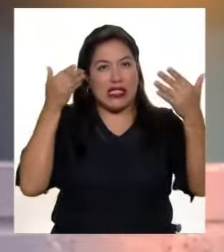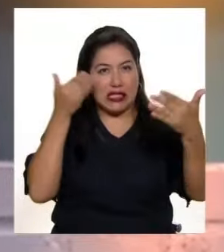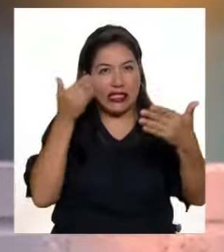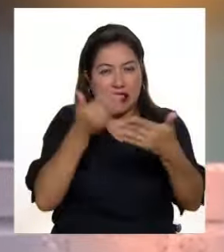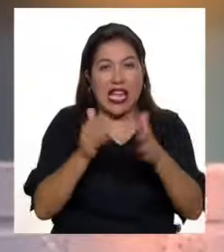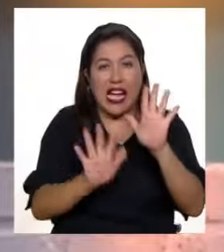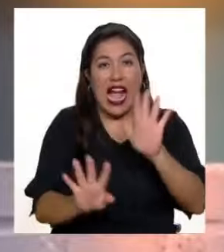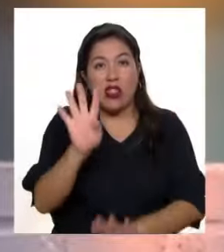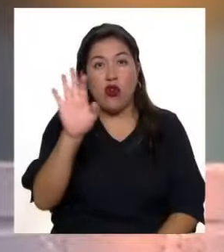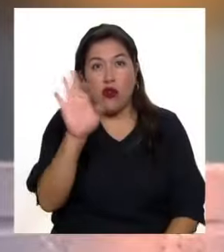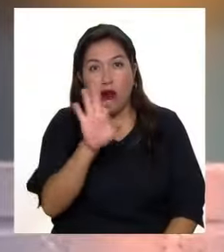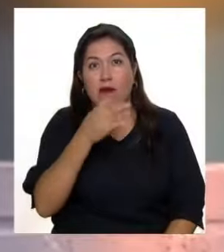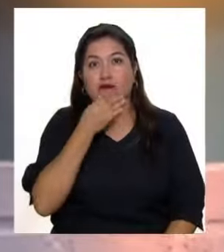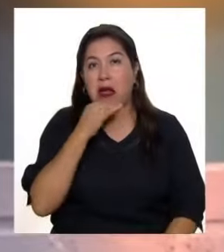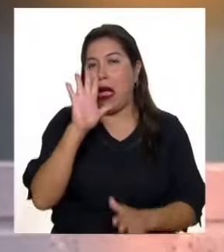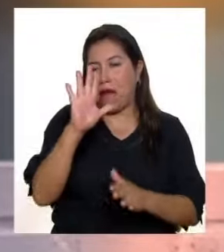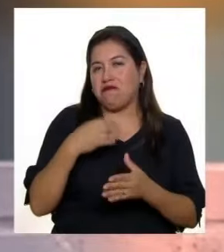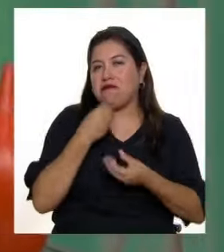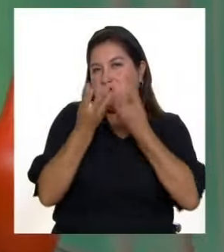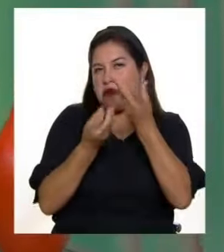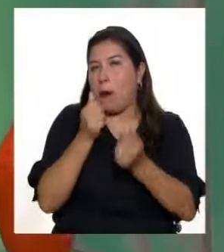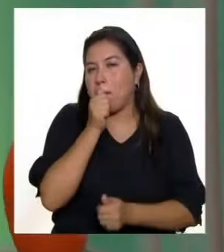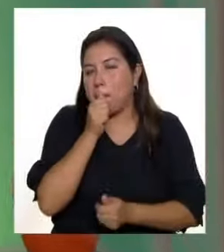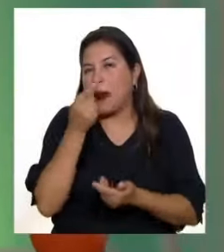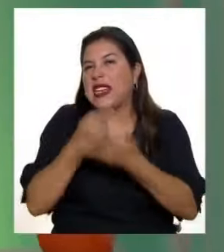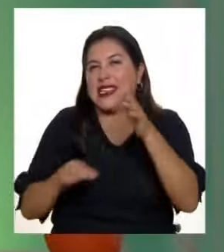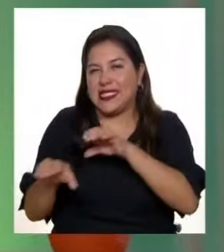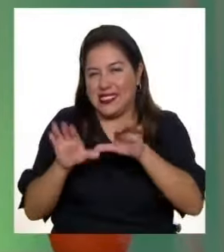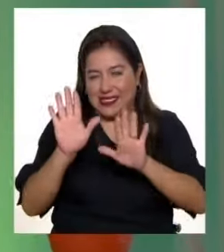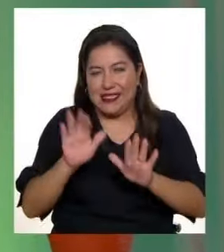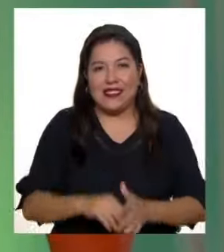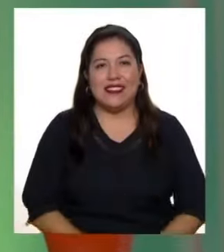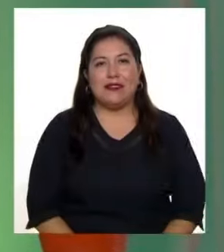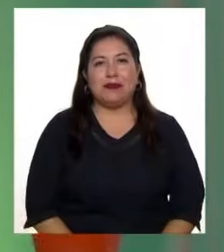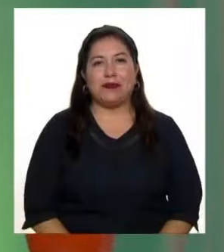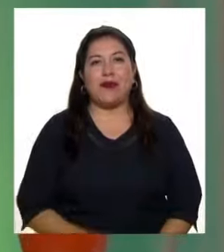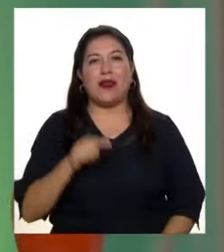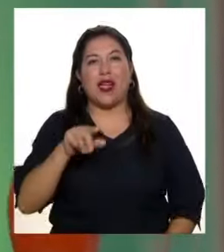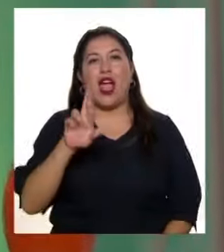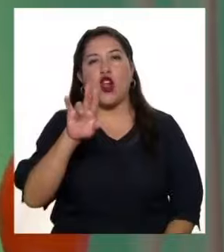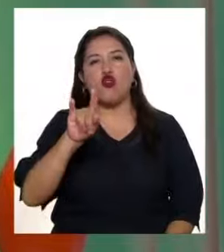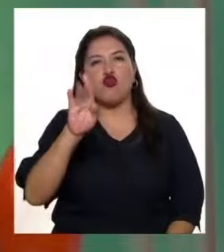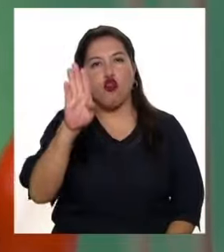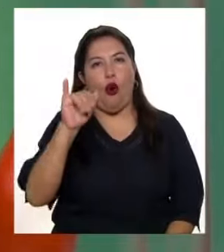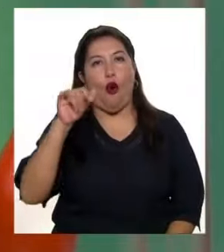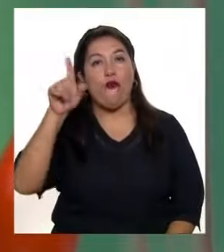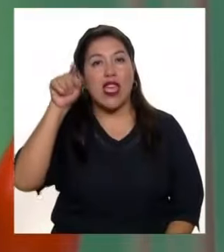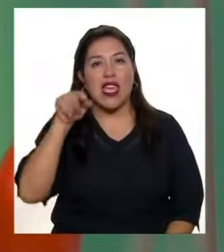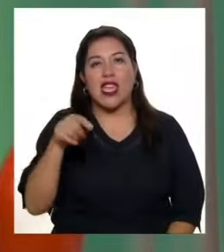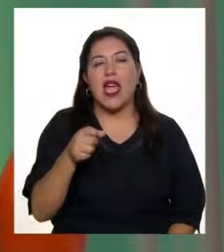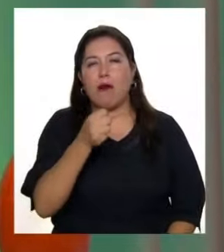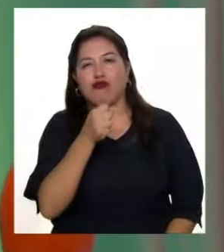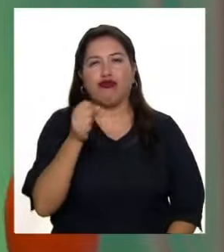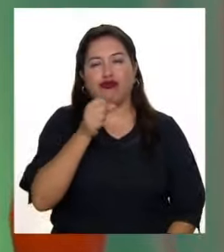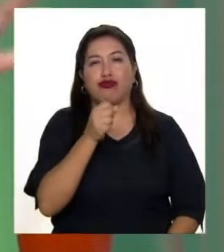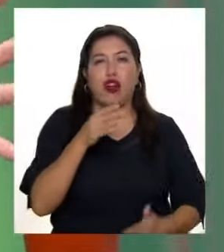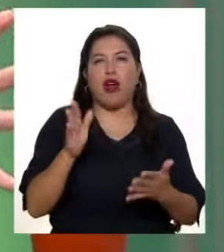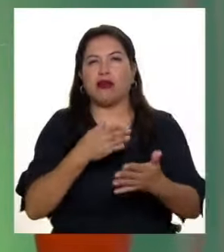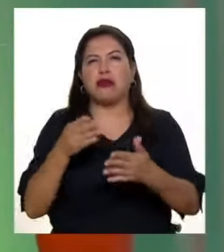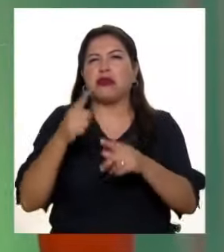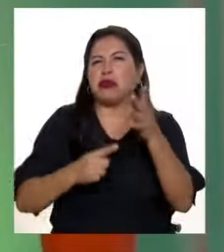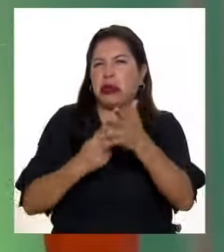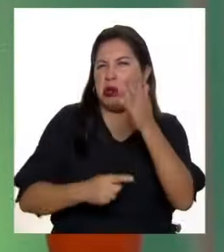cómo acondicionarlo. Eso te lo vamos a contar aquí. Ajá, y para el toque musical viene Rubí Palomino. Nos va a contar en qué proyectos está el día